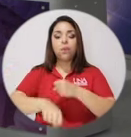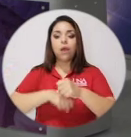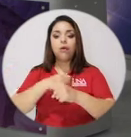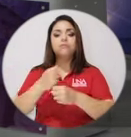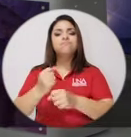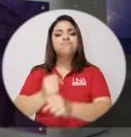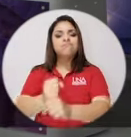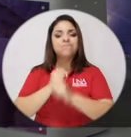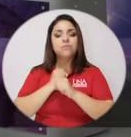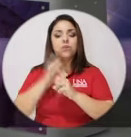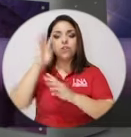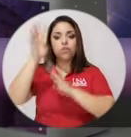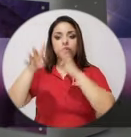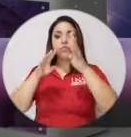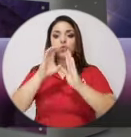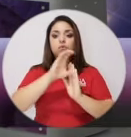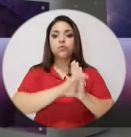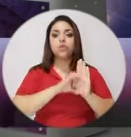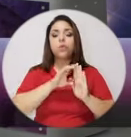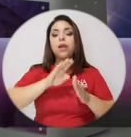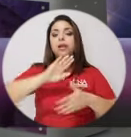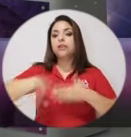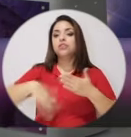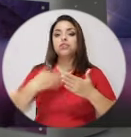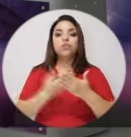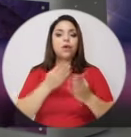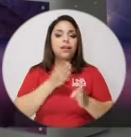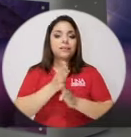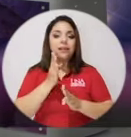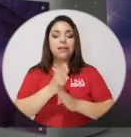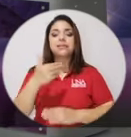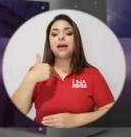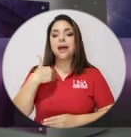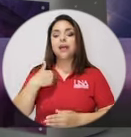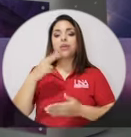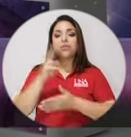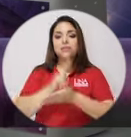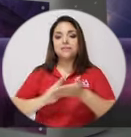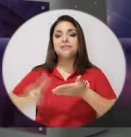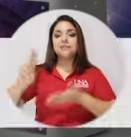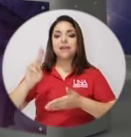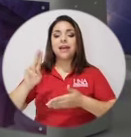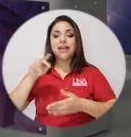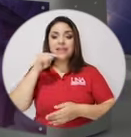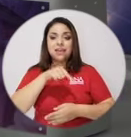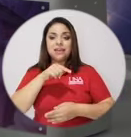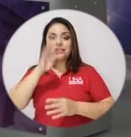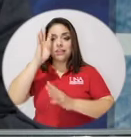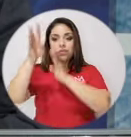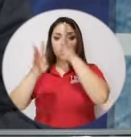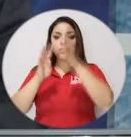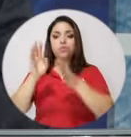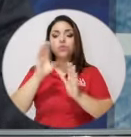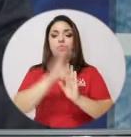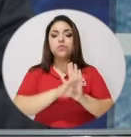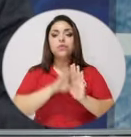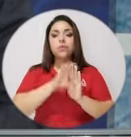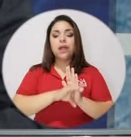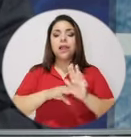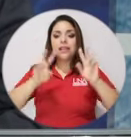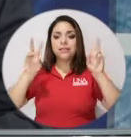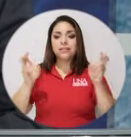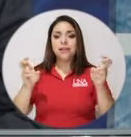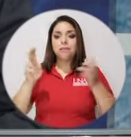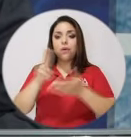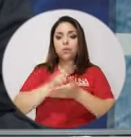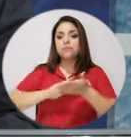asegure la innovación curricular en todas las carreras que tenemos en la universidad. Y que esta innovación curricular en el ámbito de